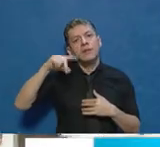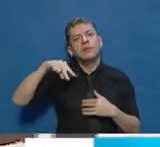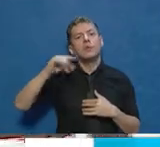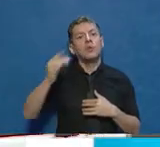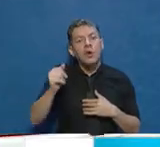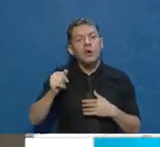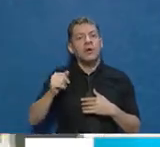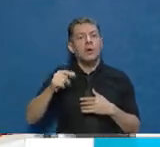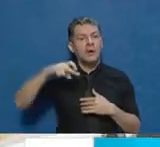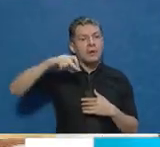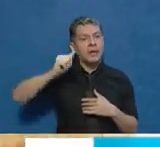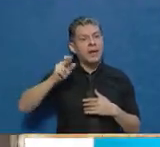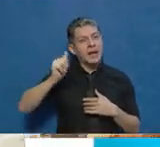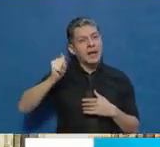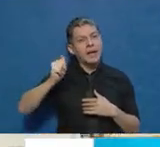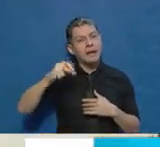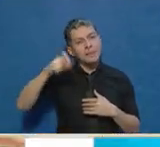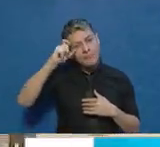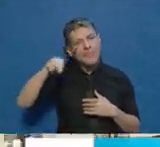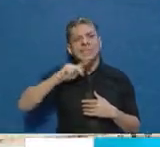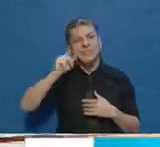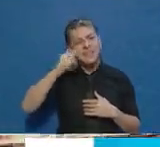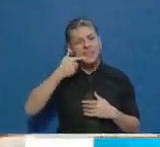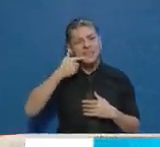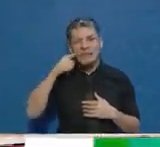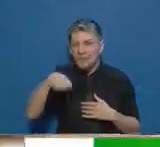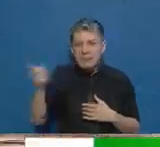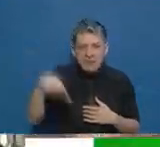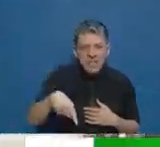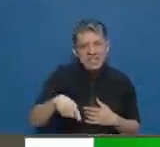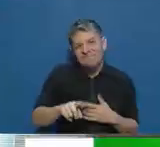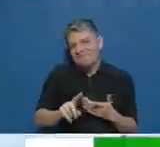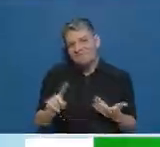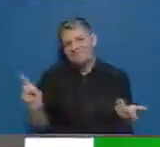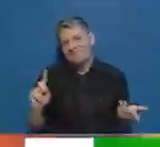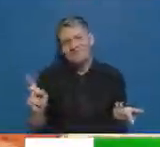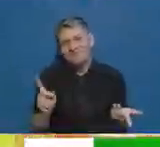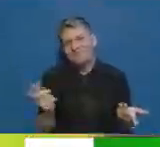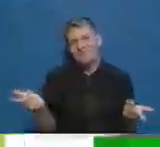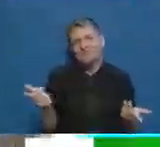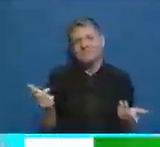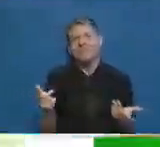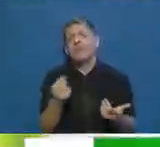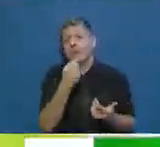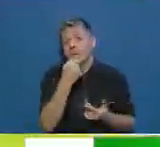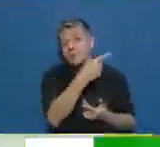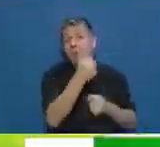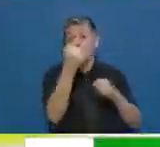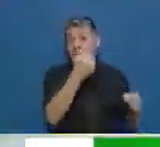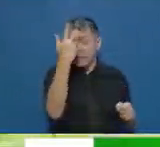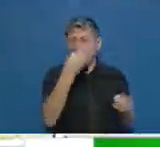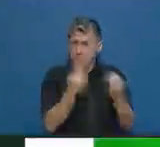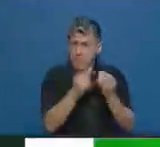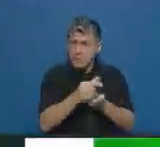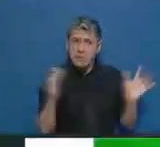tenis, que realmente no lo requiere, no tiene lógica que exista. Sí, cuando hay aglomerados y en el parque se junta mucha gente, pero creo